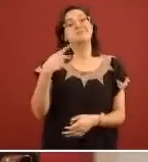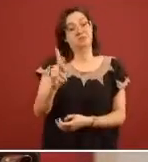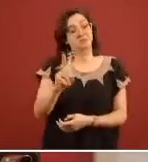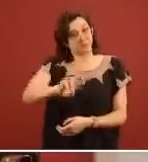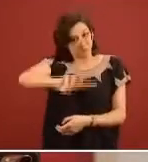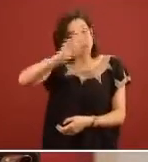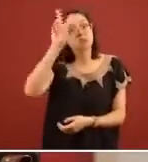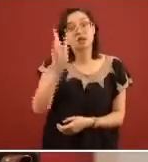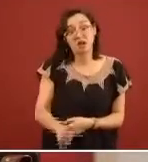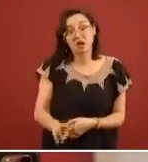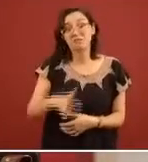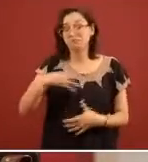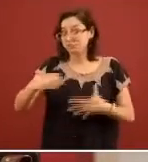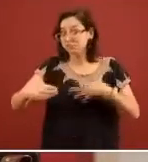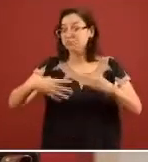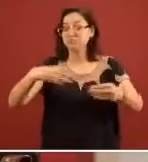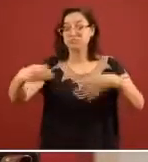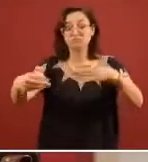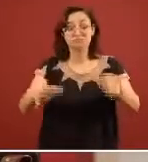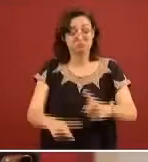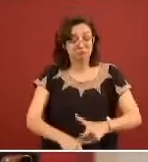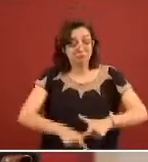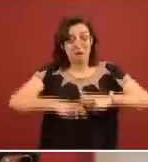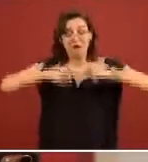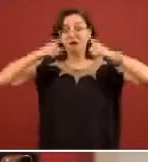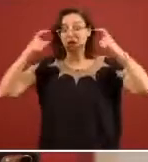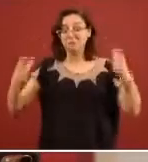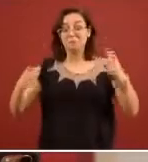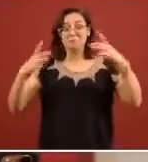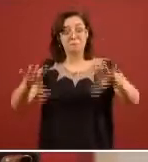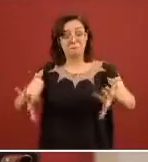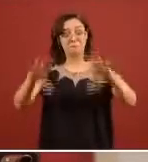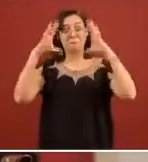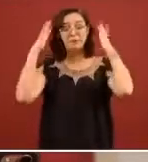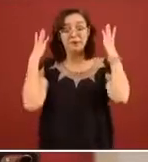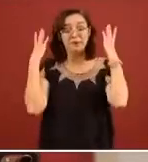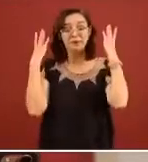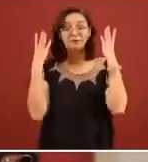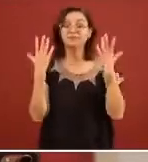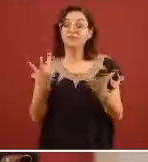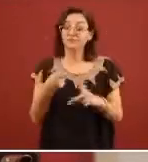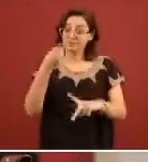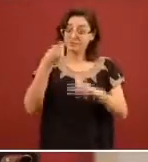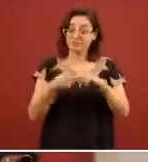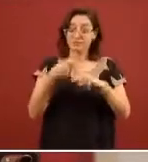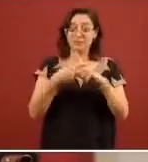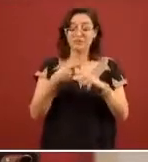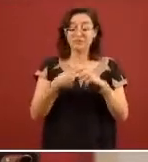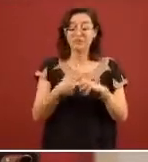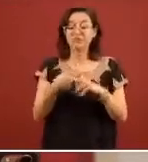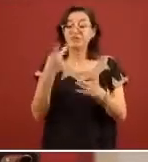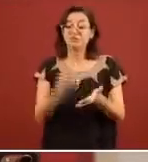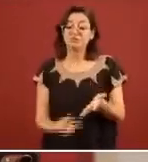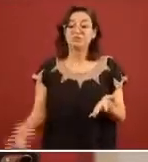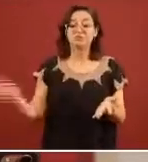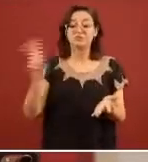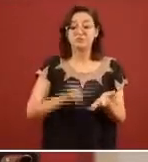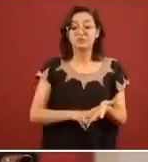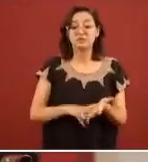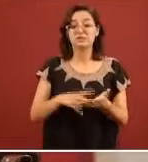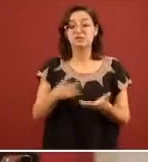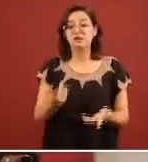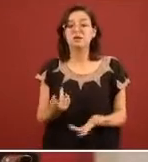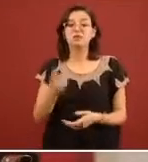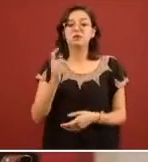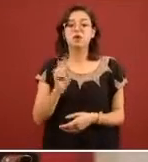de la realidad. Cuando hablamos de crecimiento exponencial, es un tecnicalismo matemático para referirnos que esto no aumenta